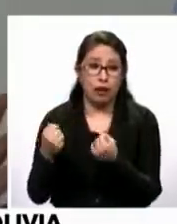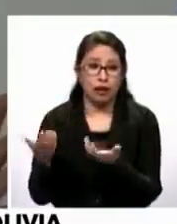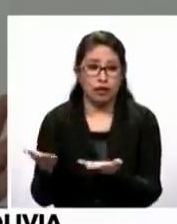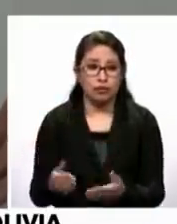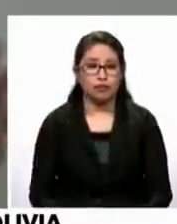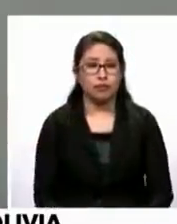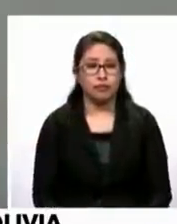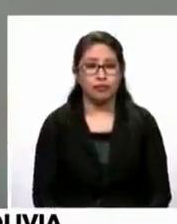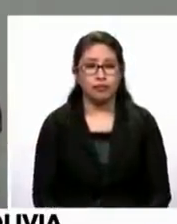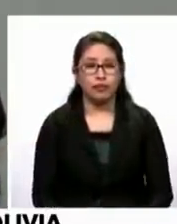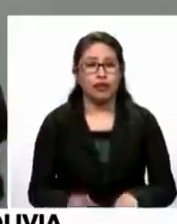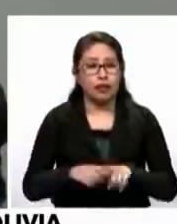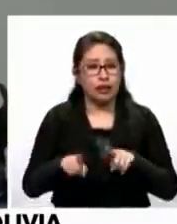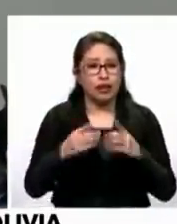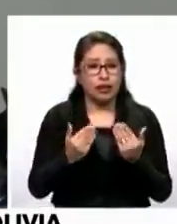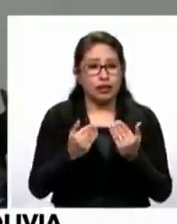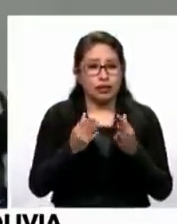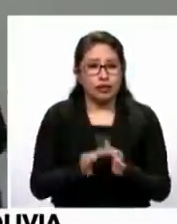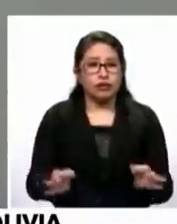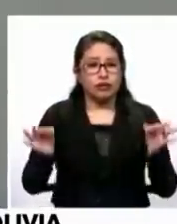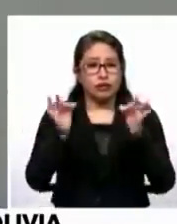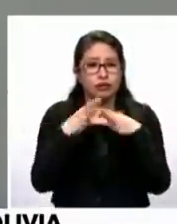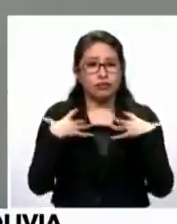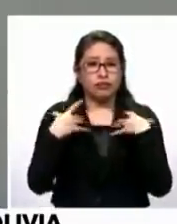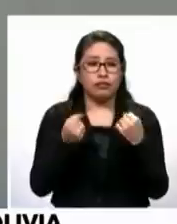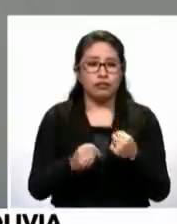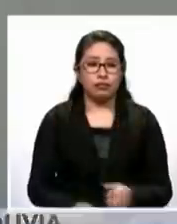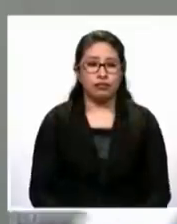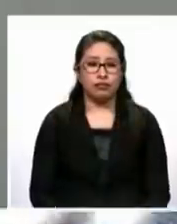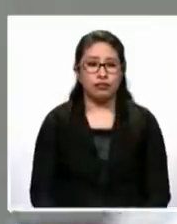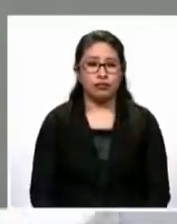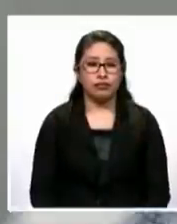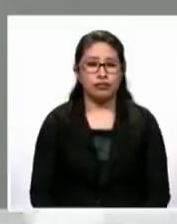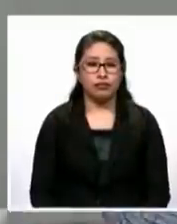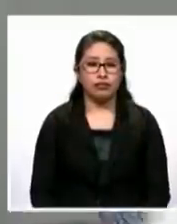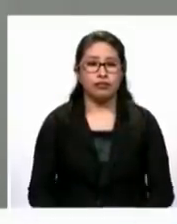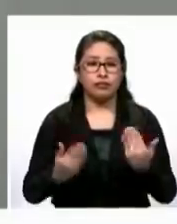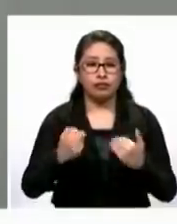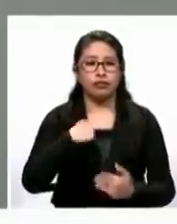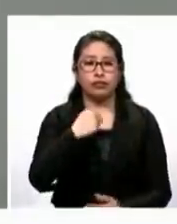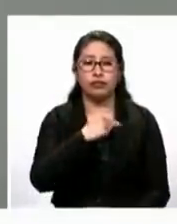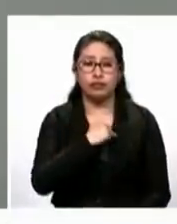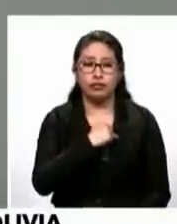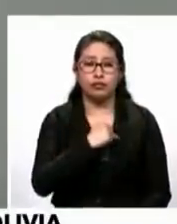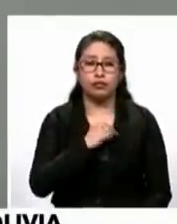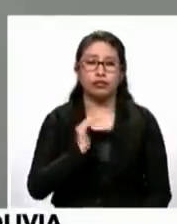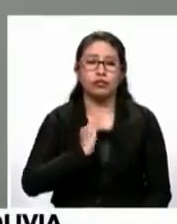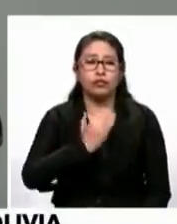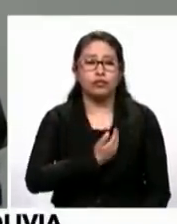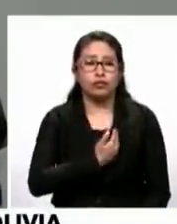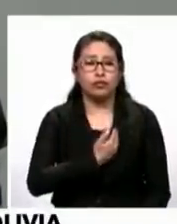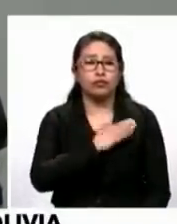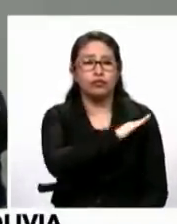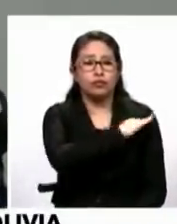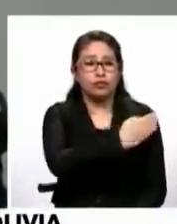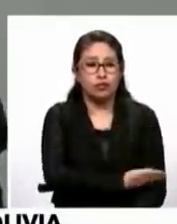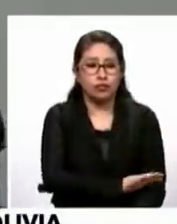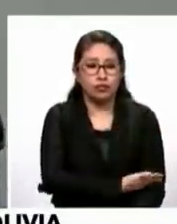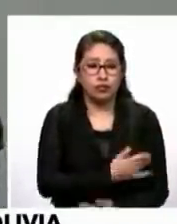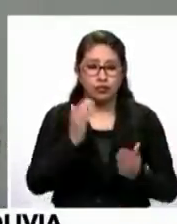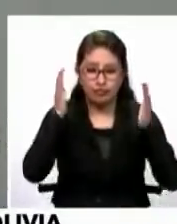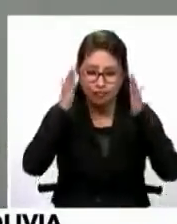importantes, pero ahora lo importante es la salud. Y ahora nosotros todo nuestro esfuerzo estamos